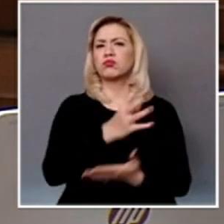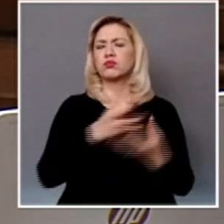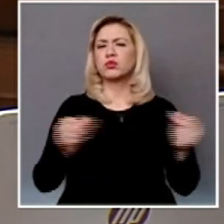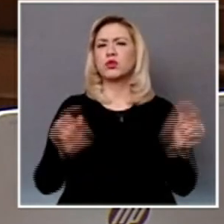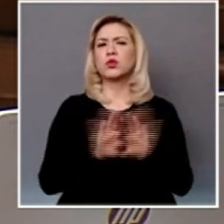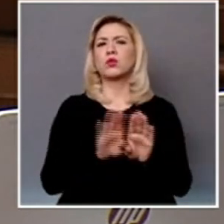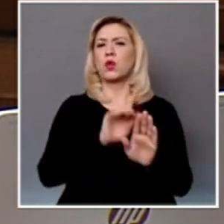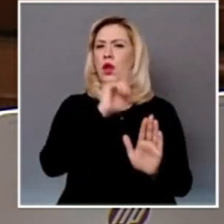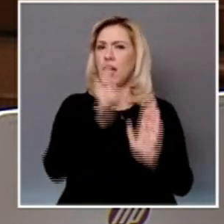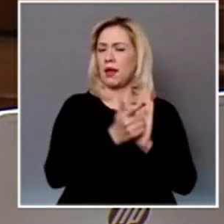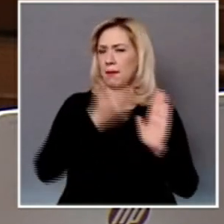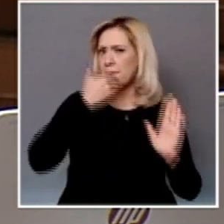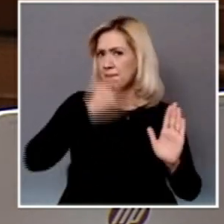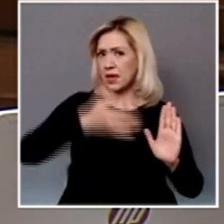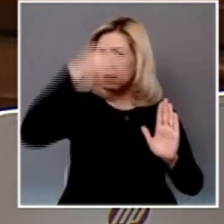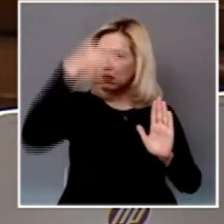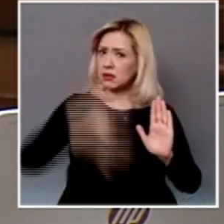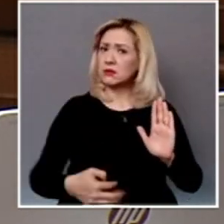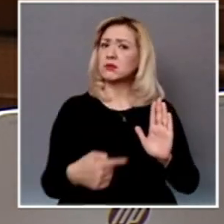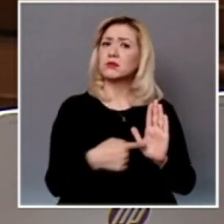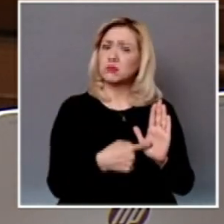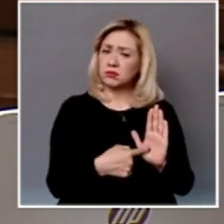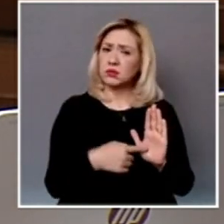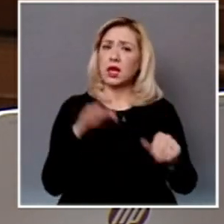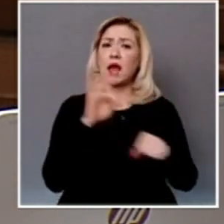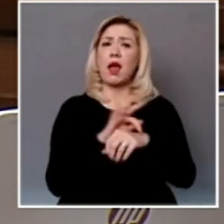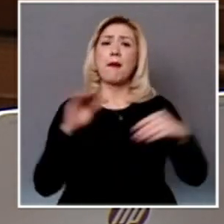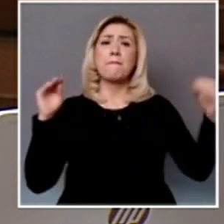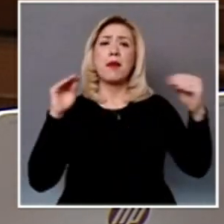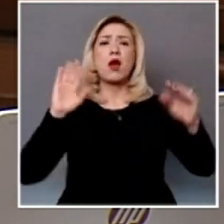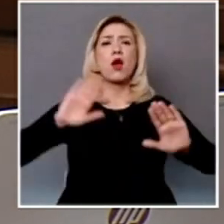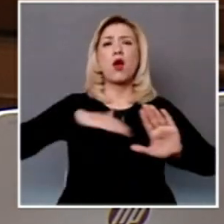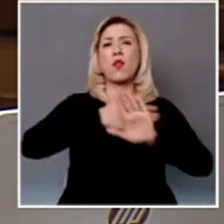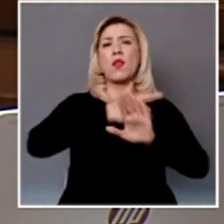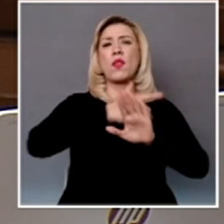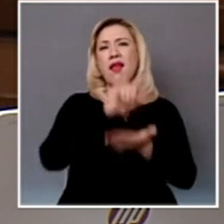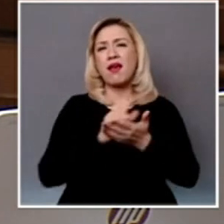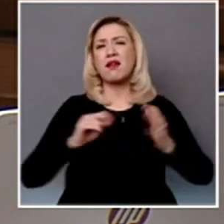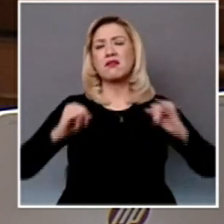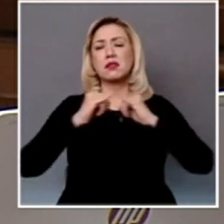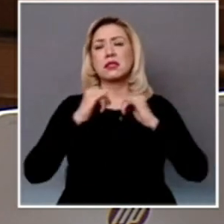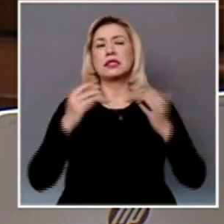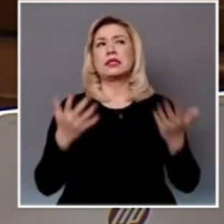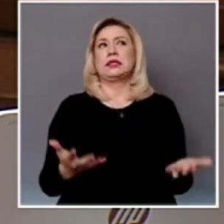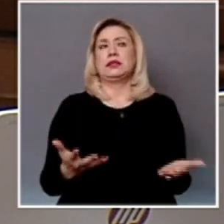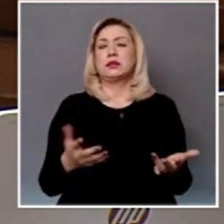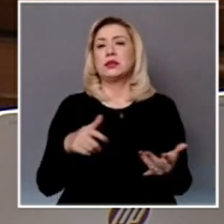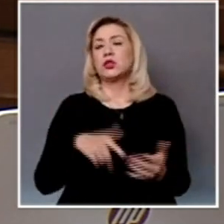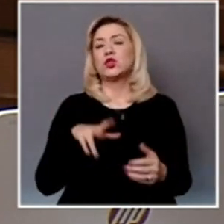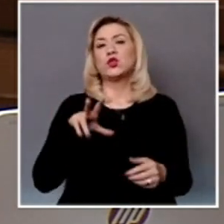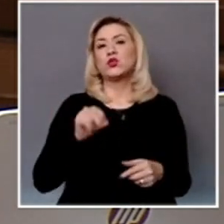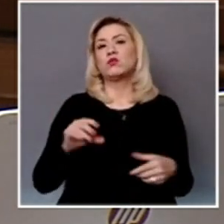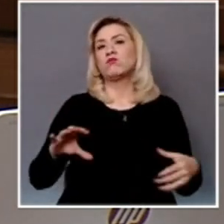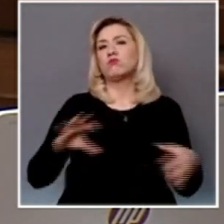se dicta en los amparos directos. Lo anterior porque no se advierte que, esa